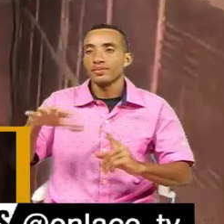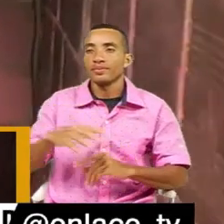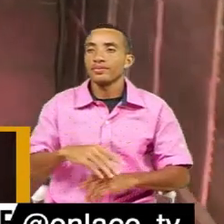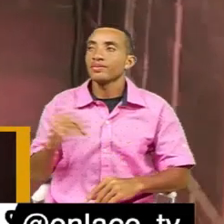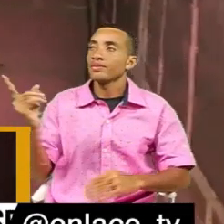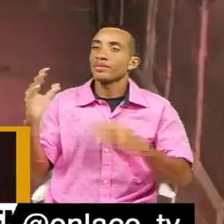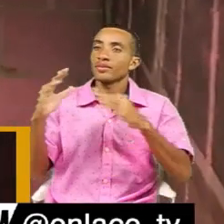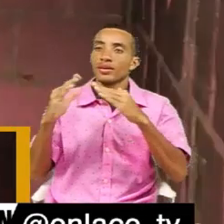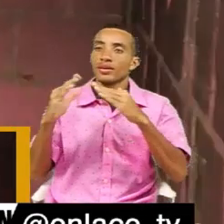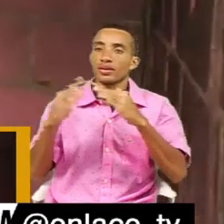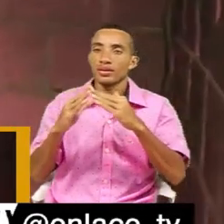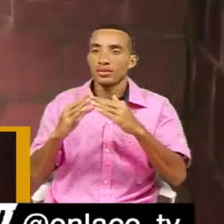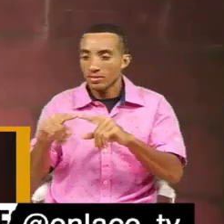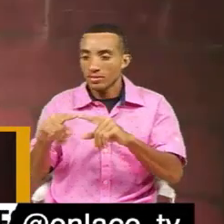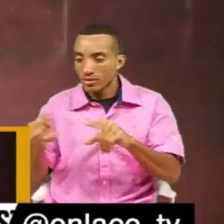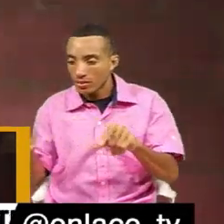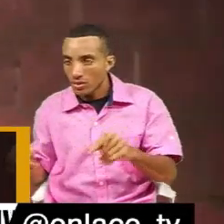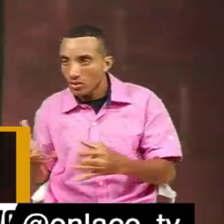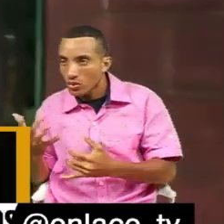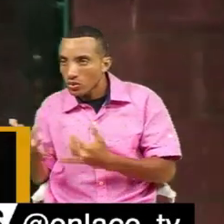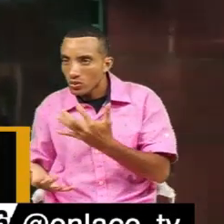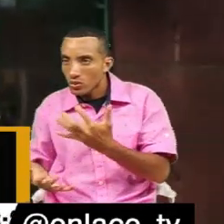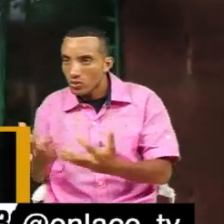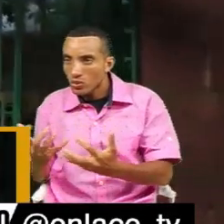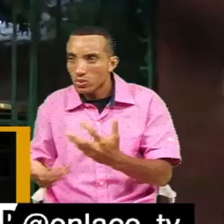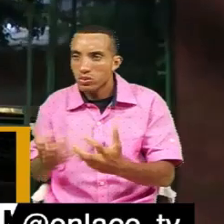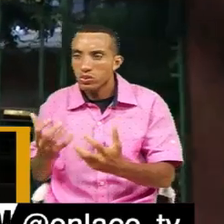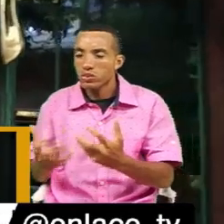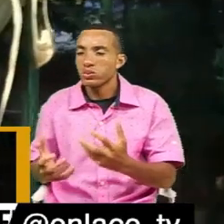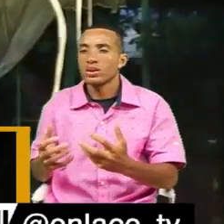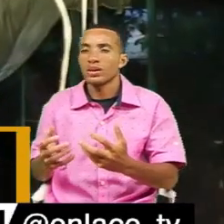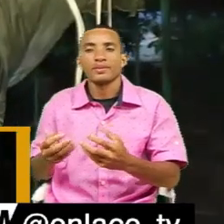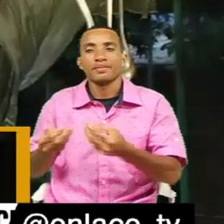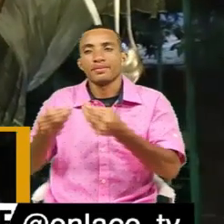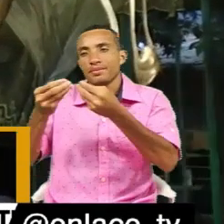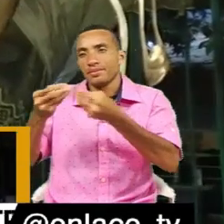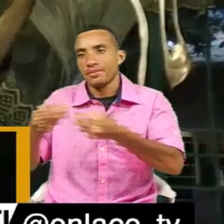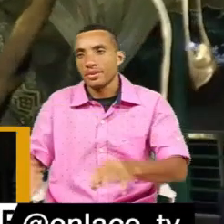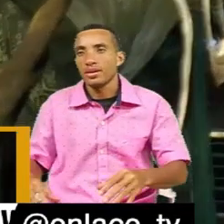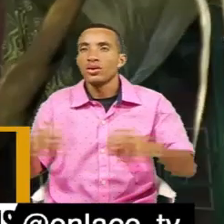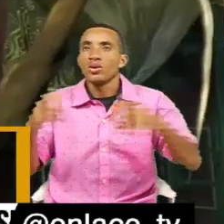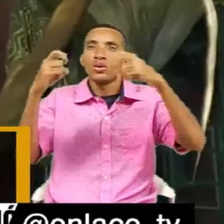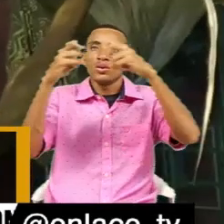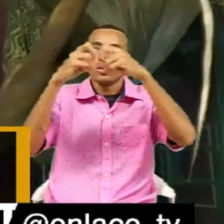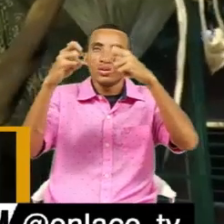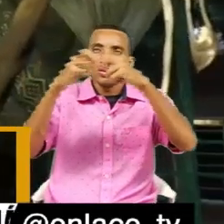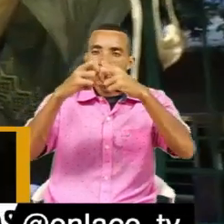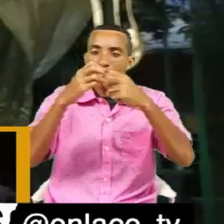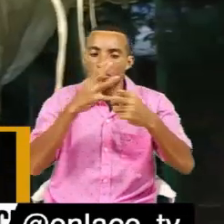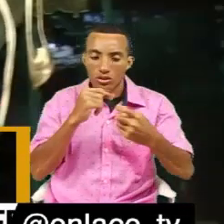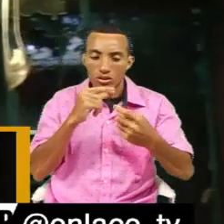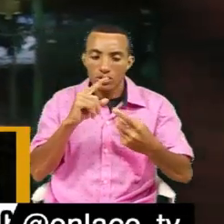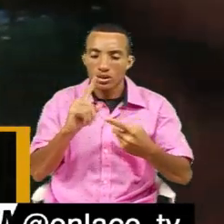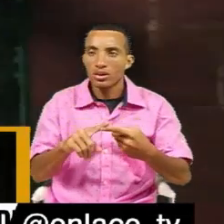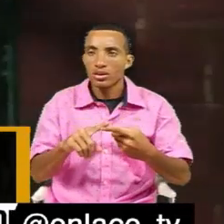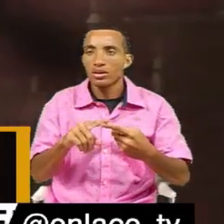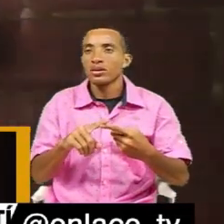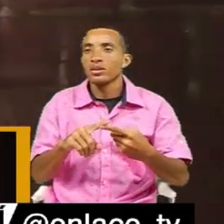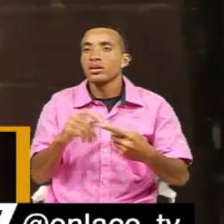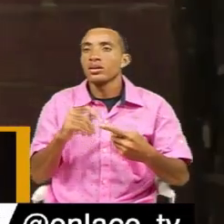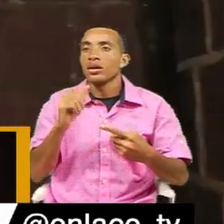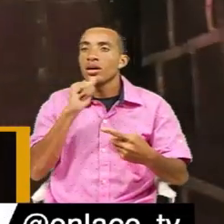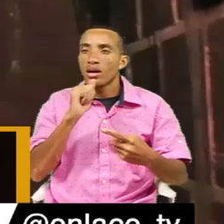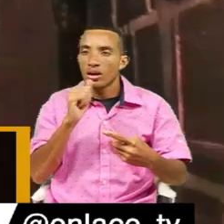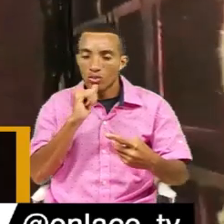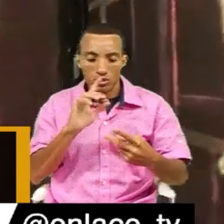vivienda, la estufa completamente quemada, todo incinerado, sin luz y sin ningún servicio de energía, ni de agua, ni